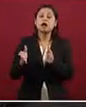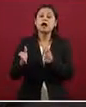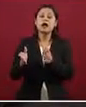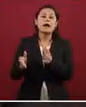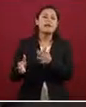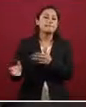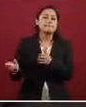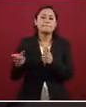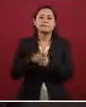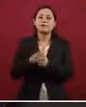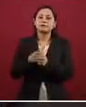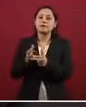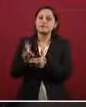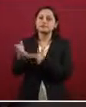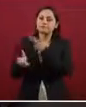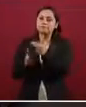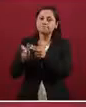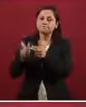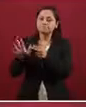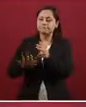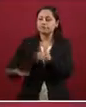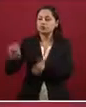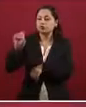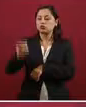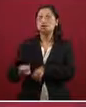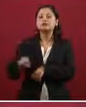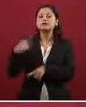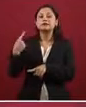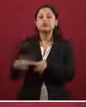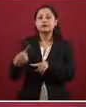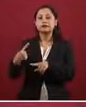Empieza el general Cárdenas y lo inaugura